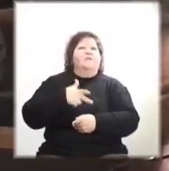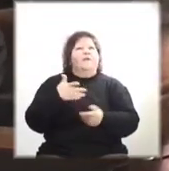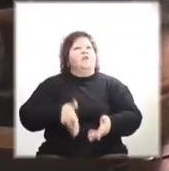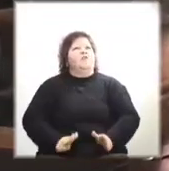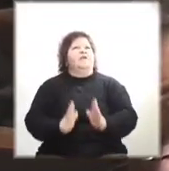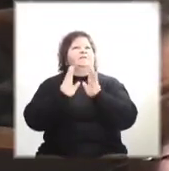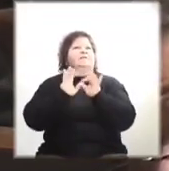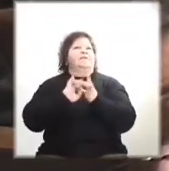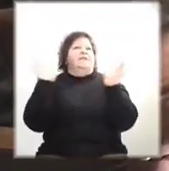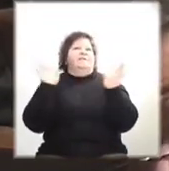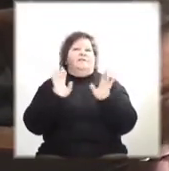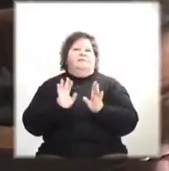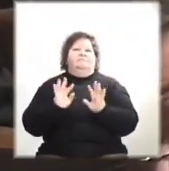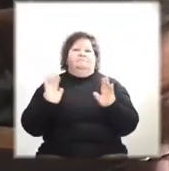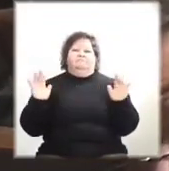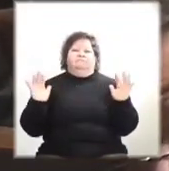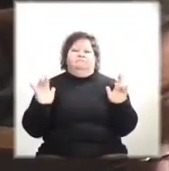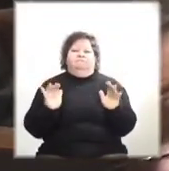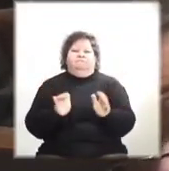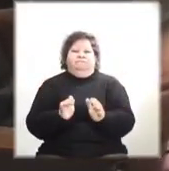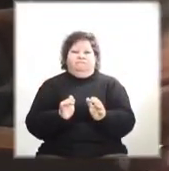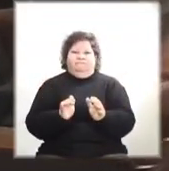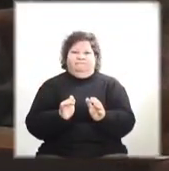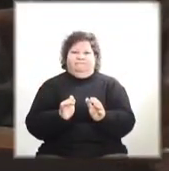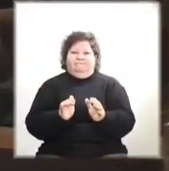quedó reducido a bastante menos de lo que parece.